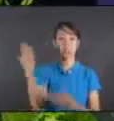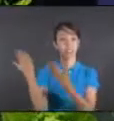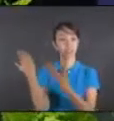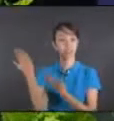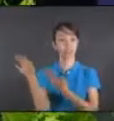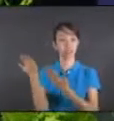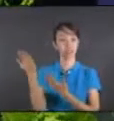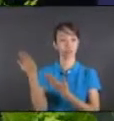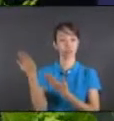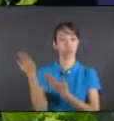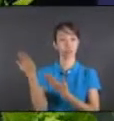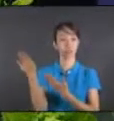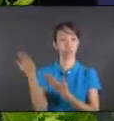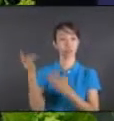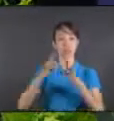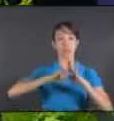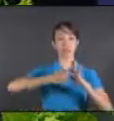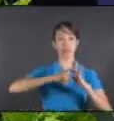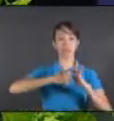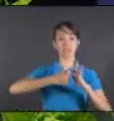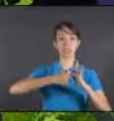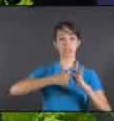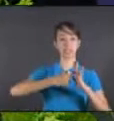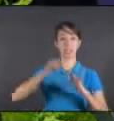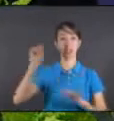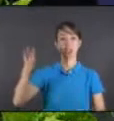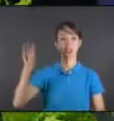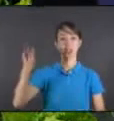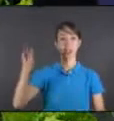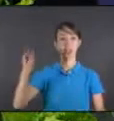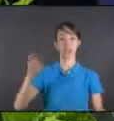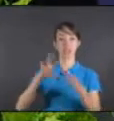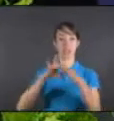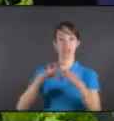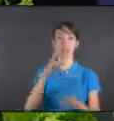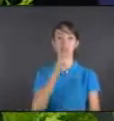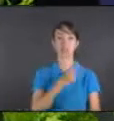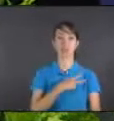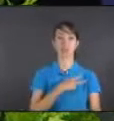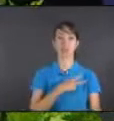quiero contarle que en la mañana, en el primer servicio,